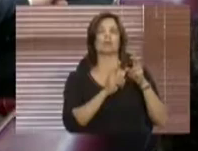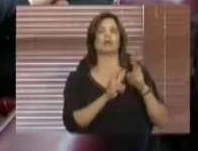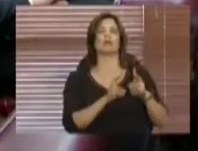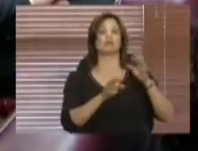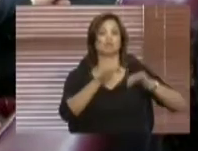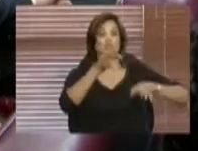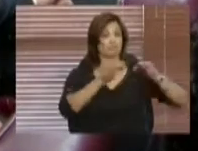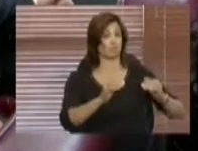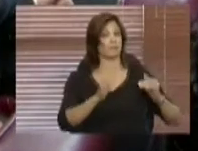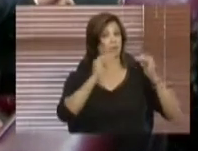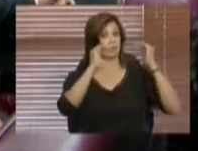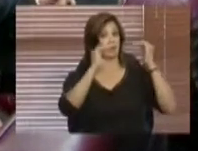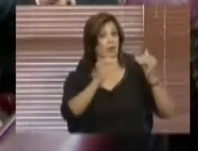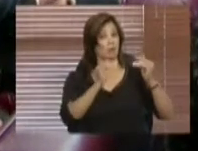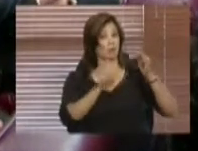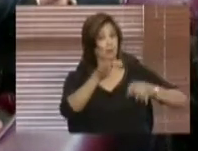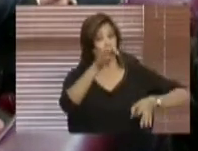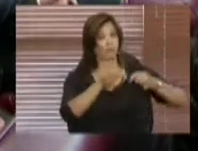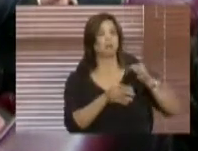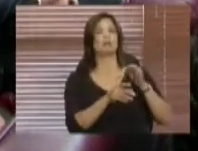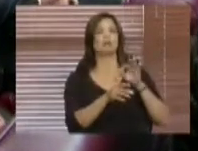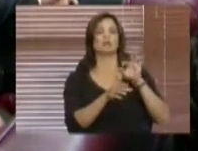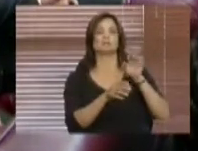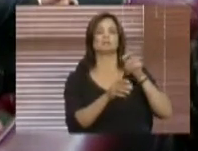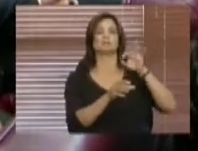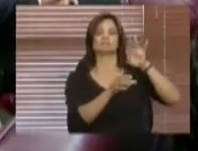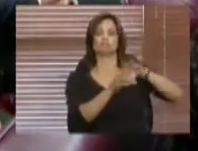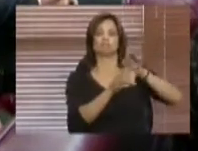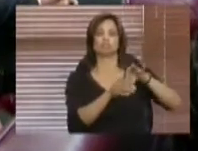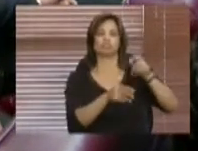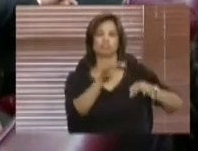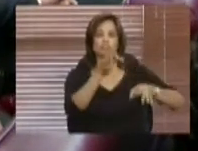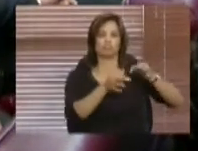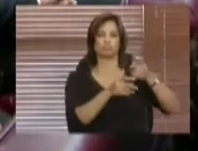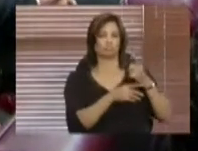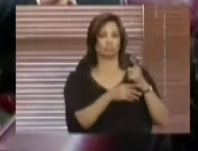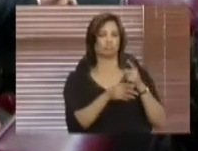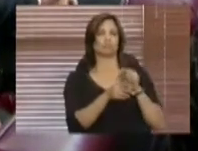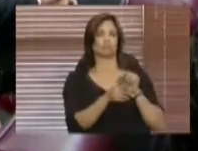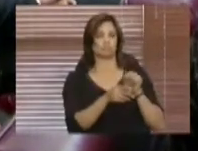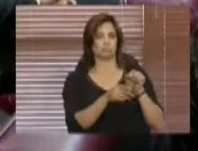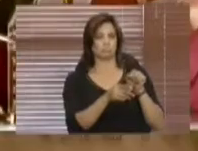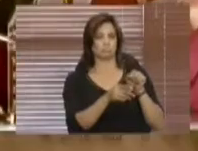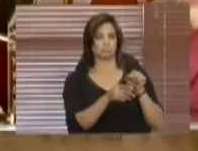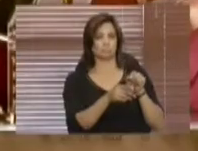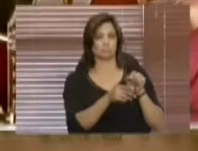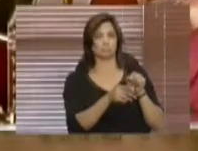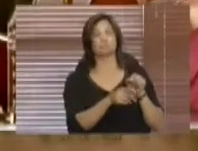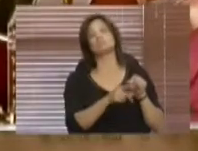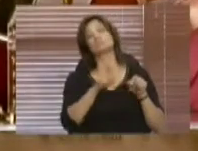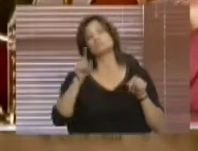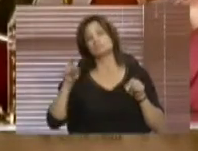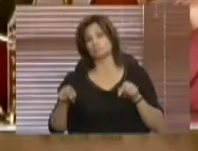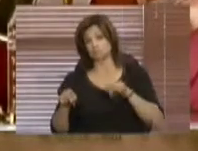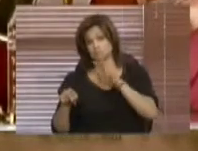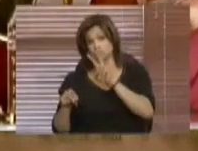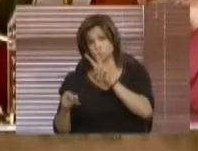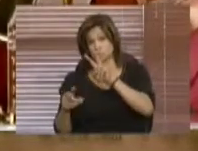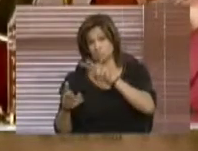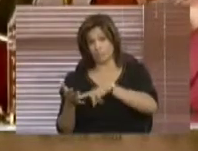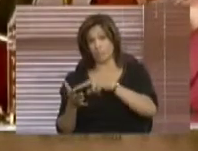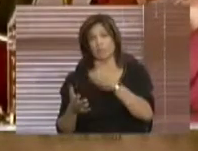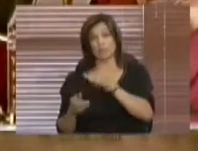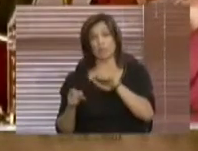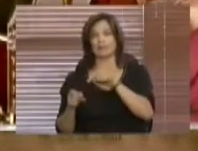Suprema Corte de Justicia la elección de los jueces de los tribunales del orden judicial. En la reforma de 2010